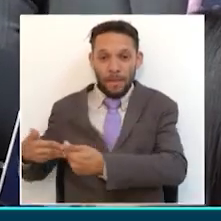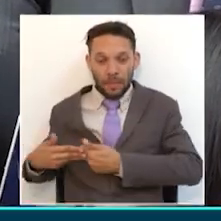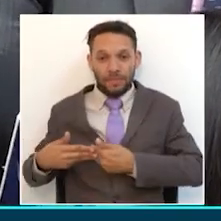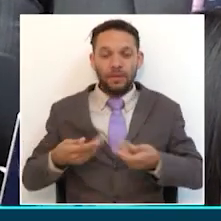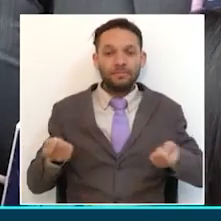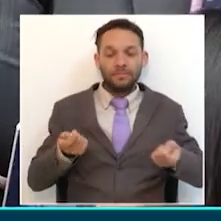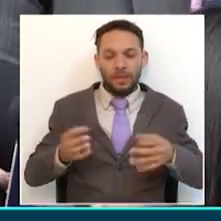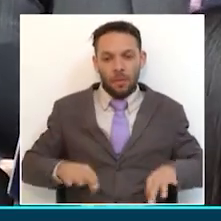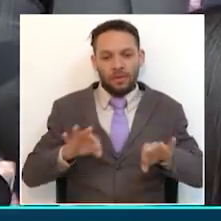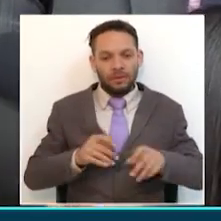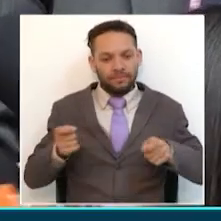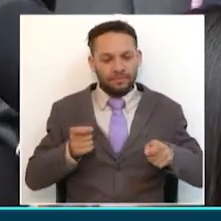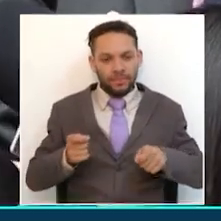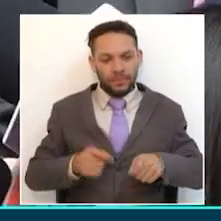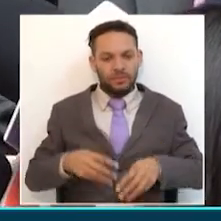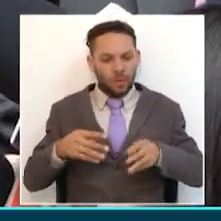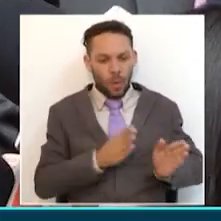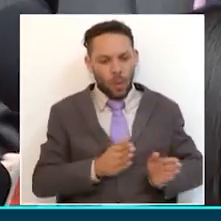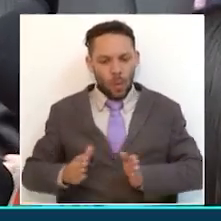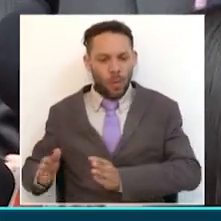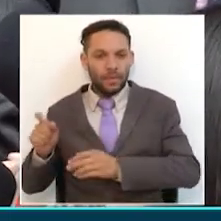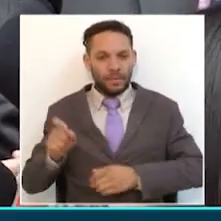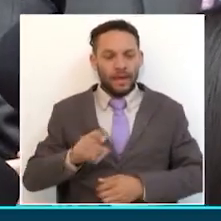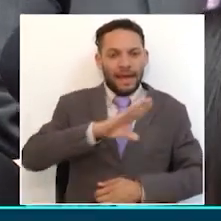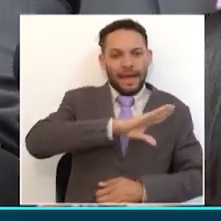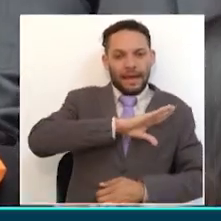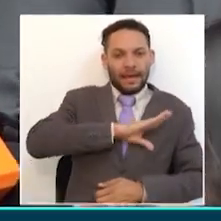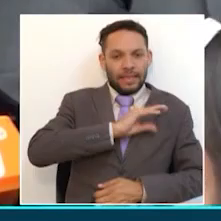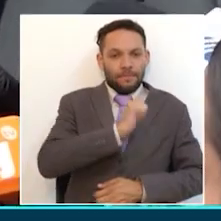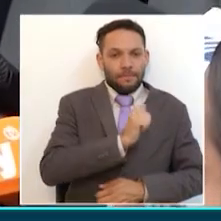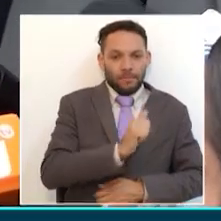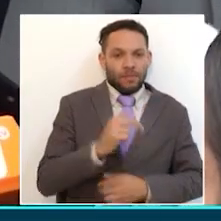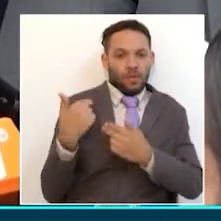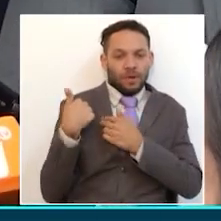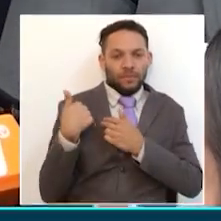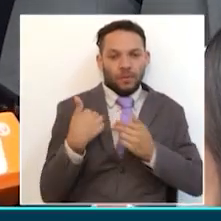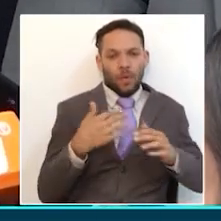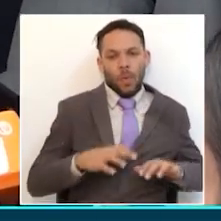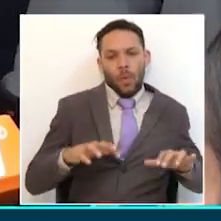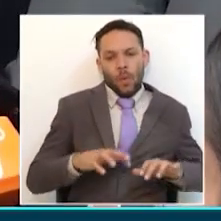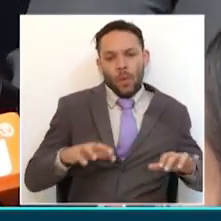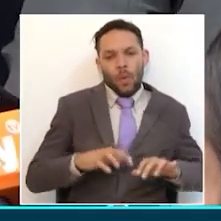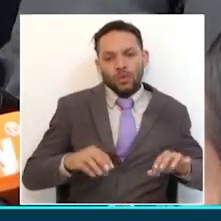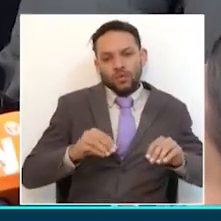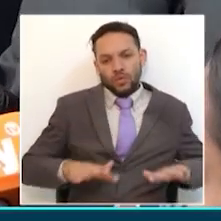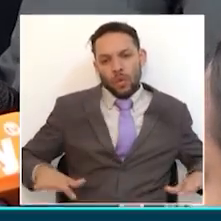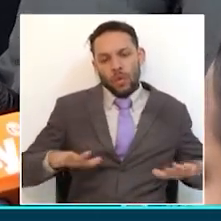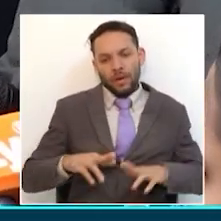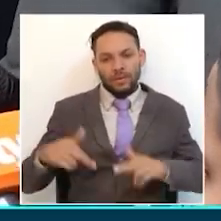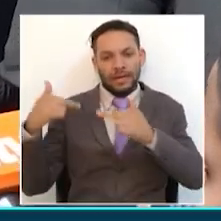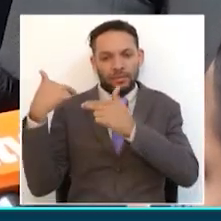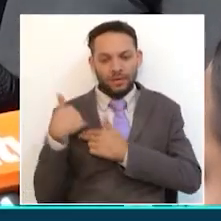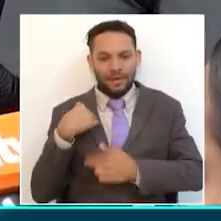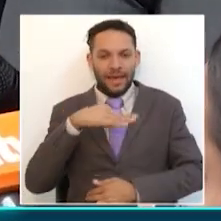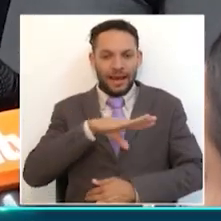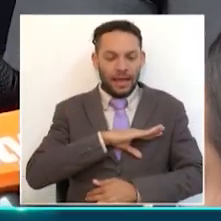de orden público. Recordemos que los alcaldes son los responsables del manejo de orden público en su territorio y que debe